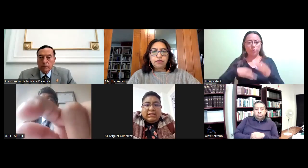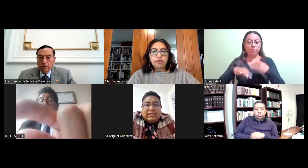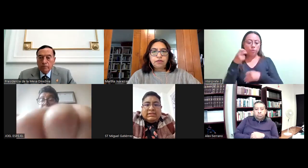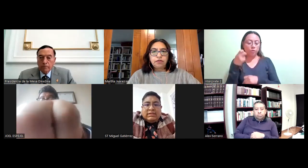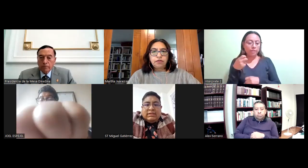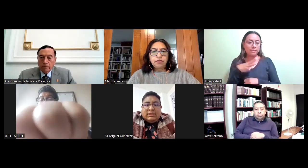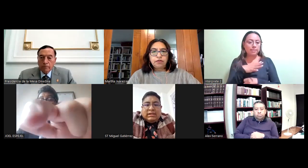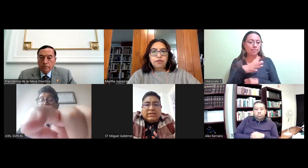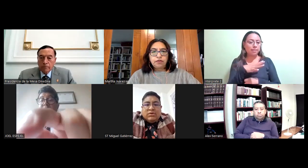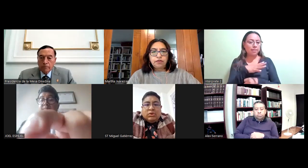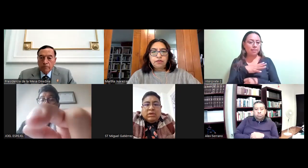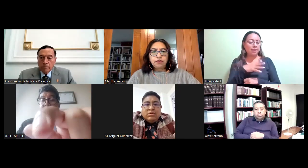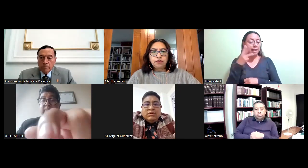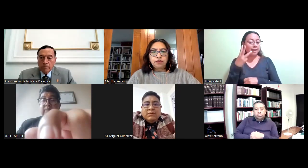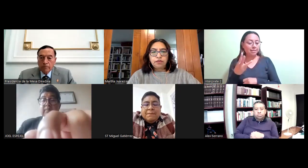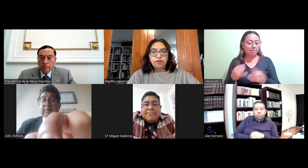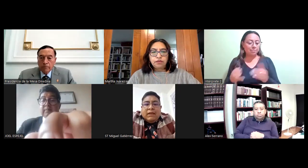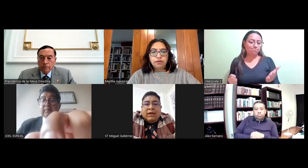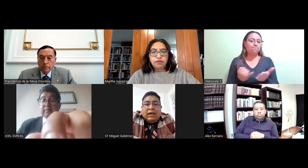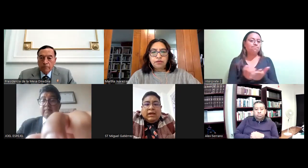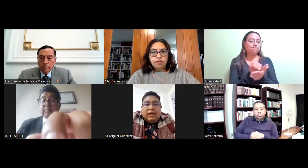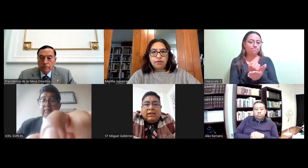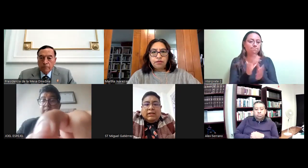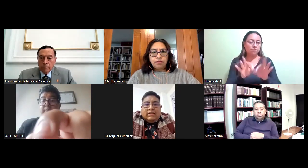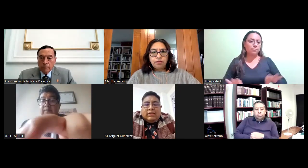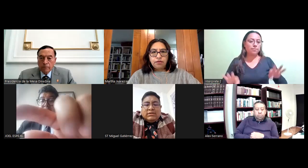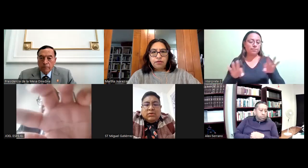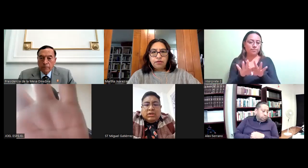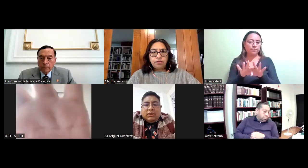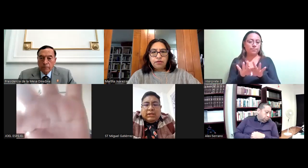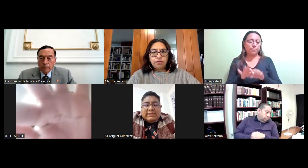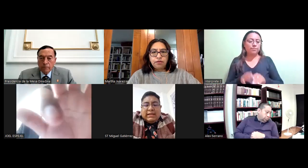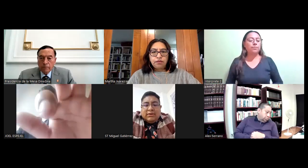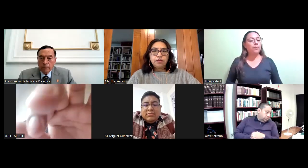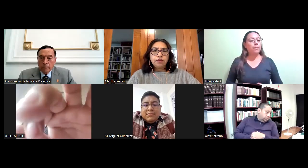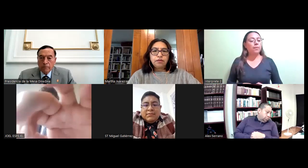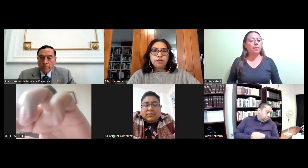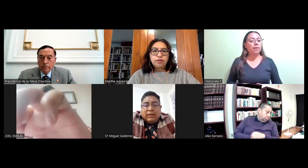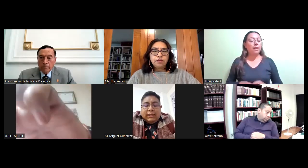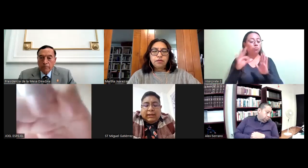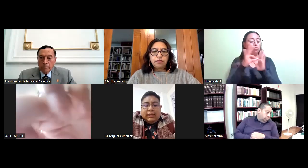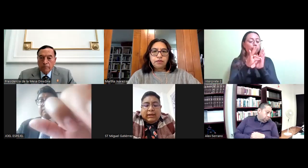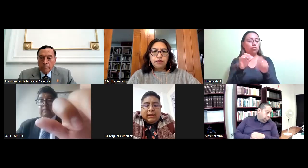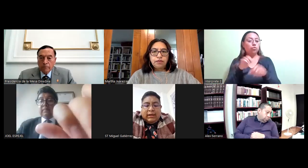contenía tres resolutivos. El resolutivo tercero